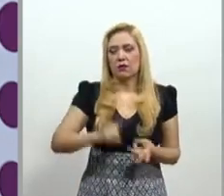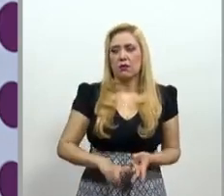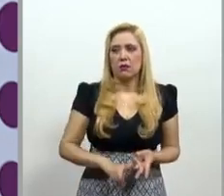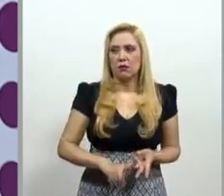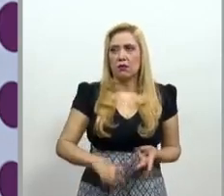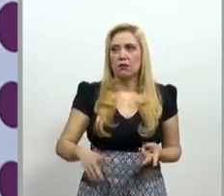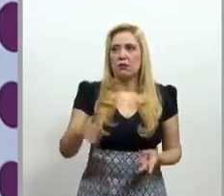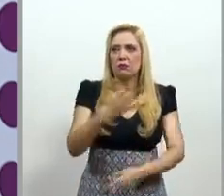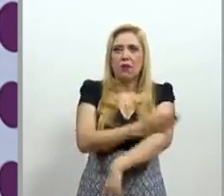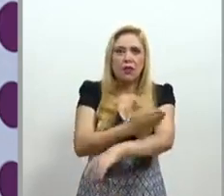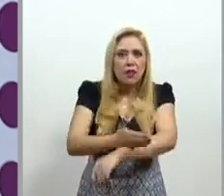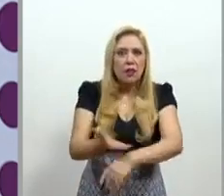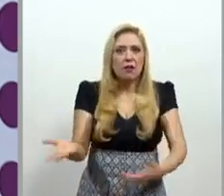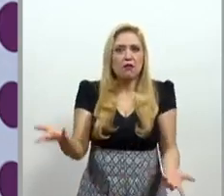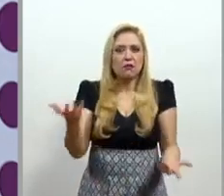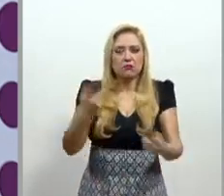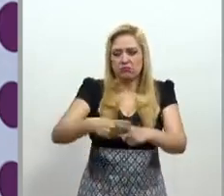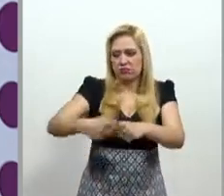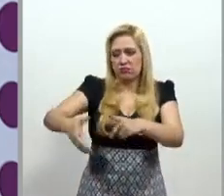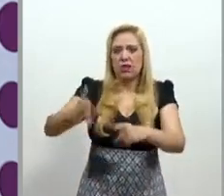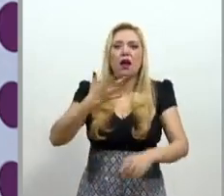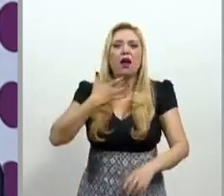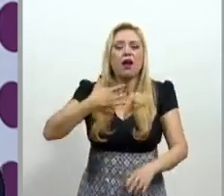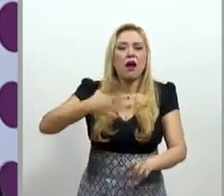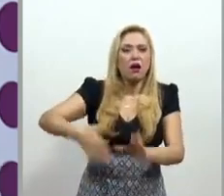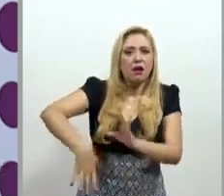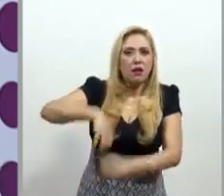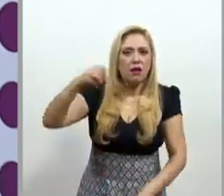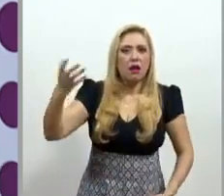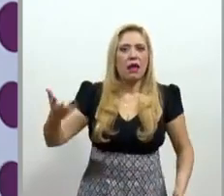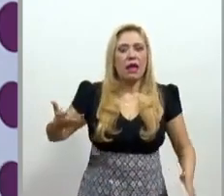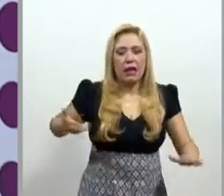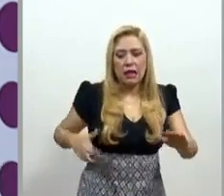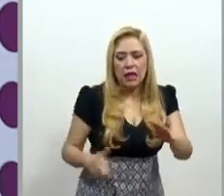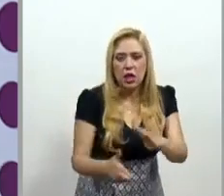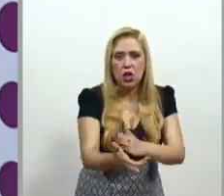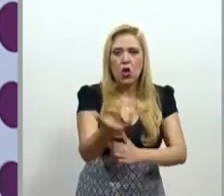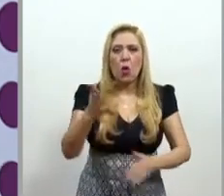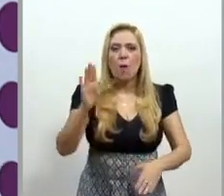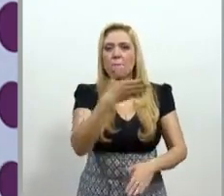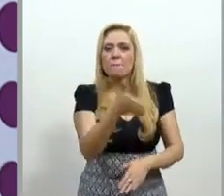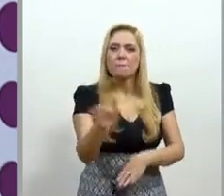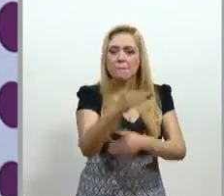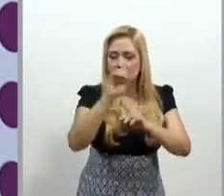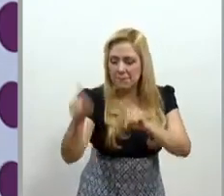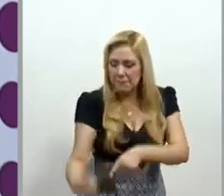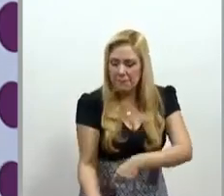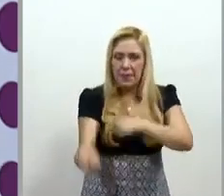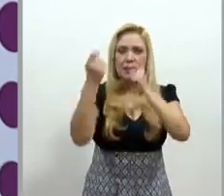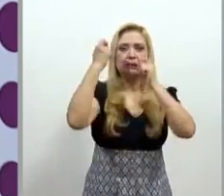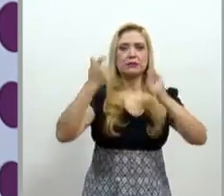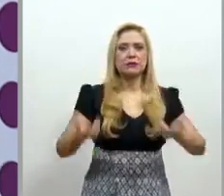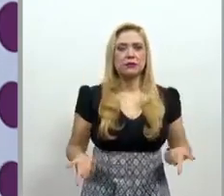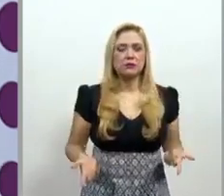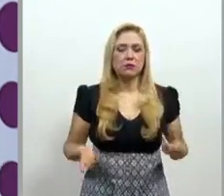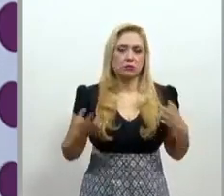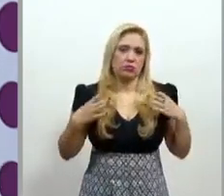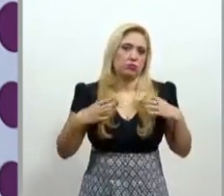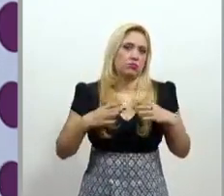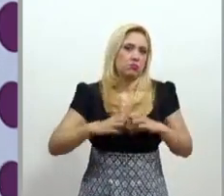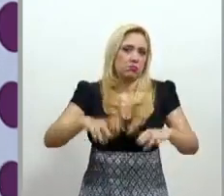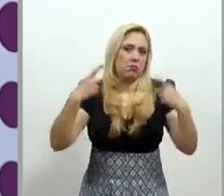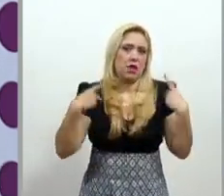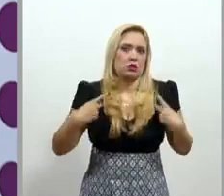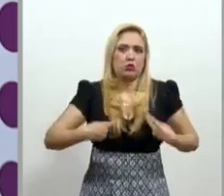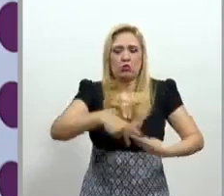principal interesado en defender un determinado ecosistema, un bosque, un río, etcétera? Es la persona que directamente